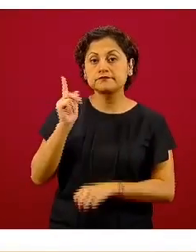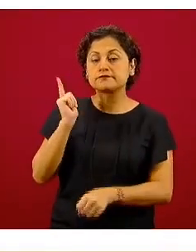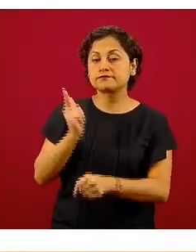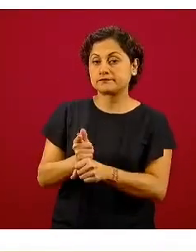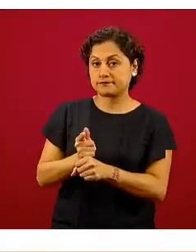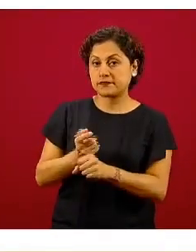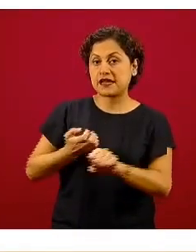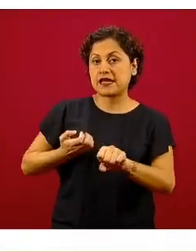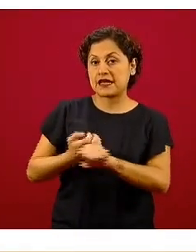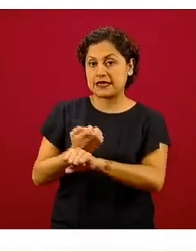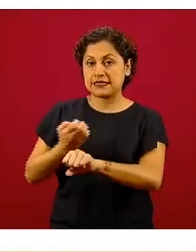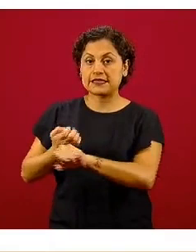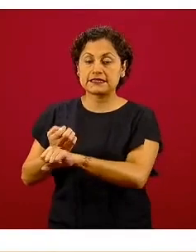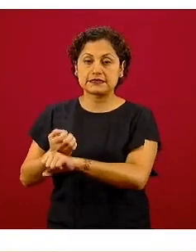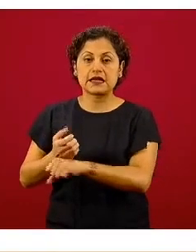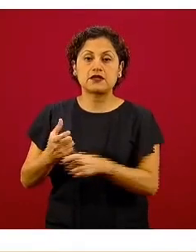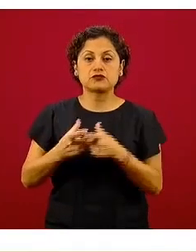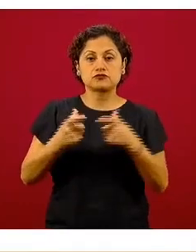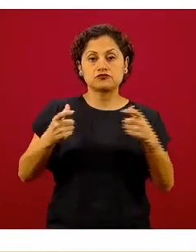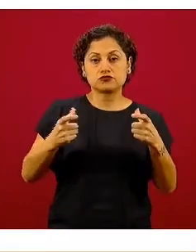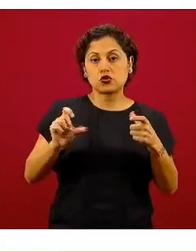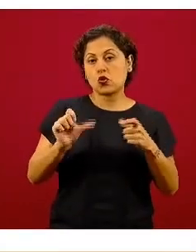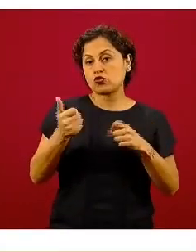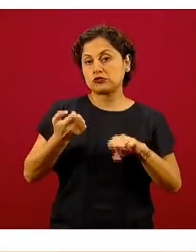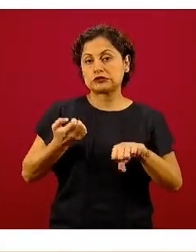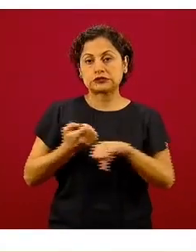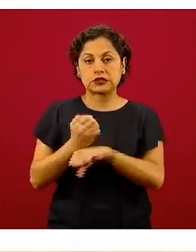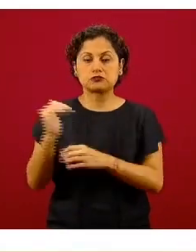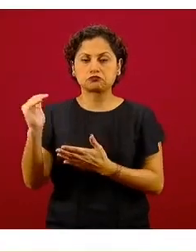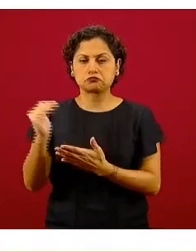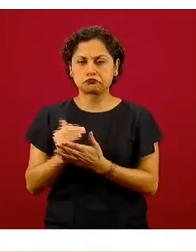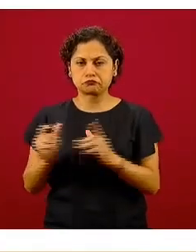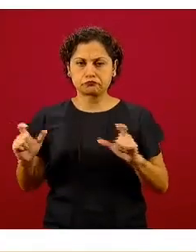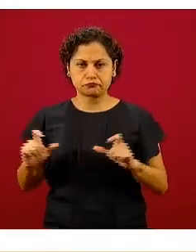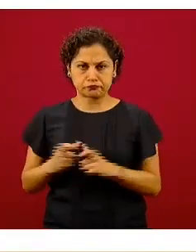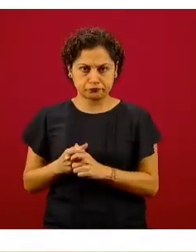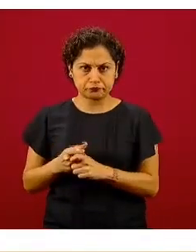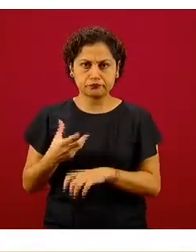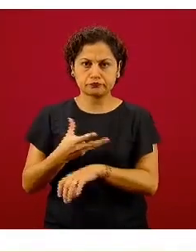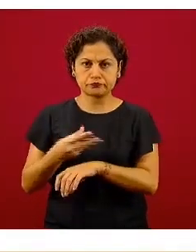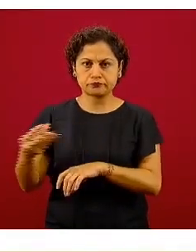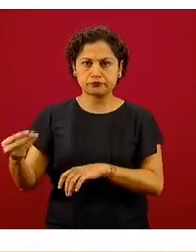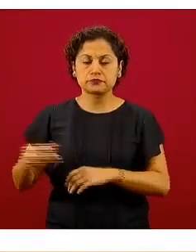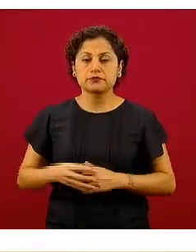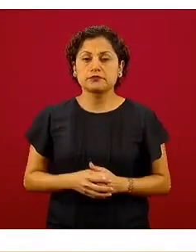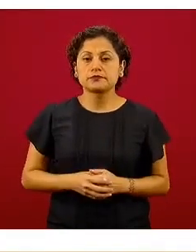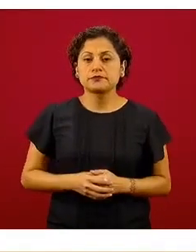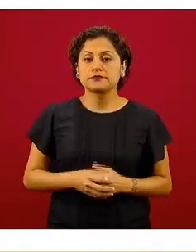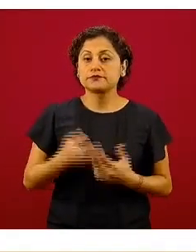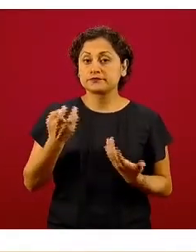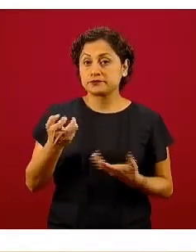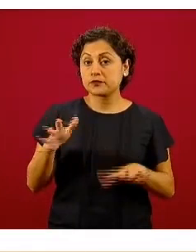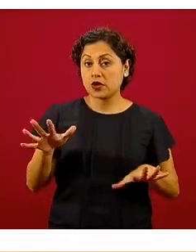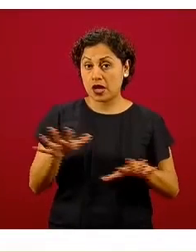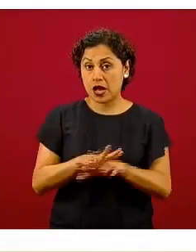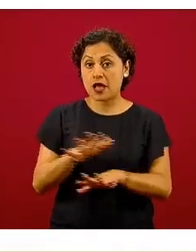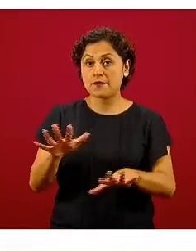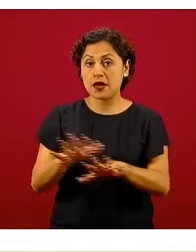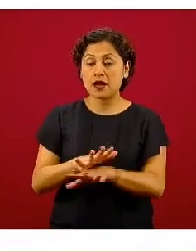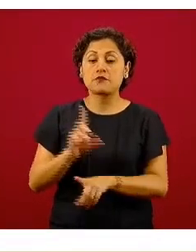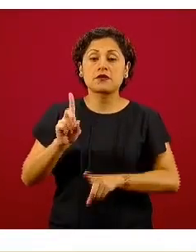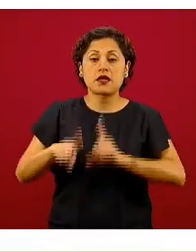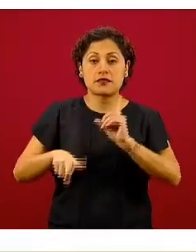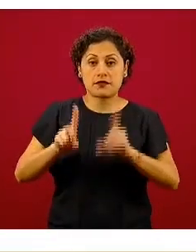cuáles son los estados que han acumulado la mayor cantidad de casos. Esto vamos a ver qué cambia cuando en su momento veamos la